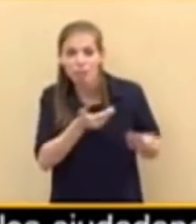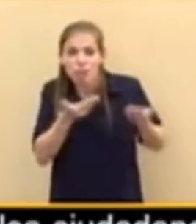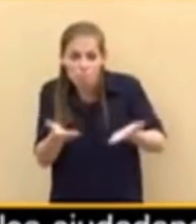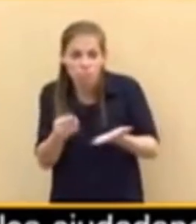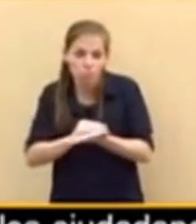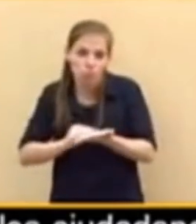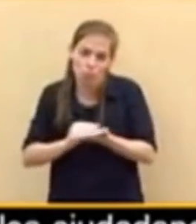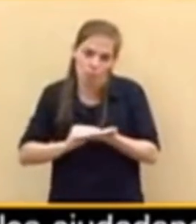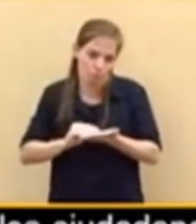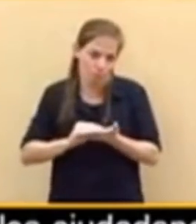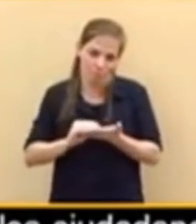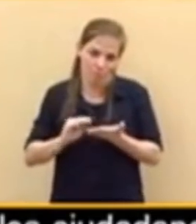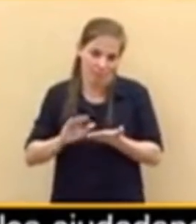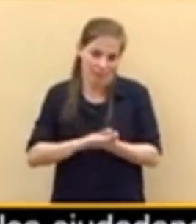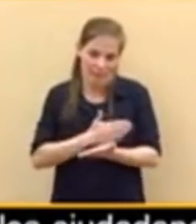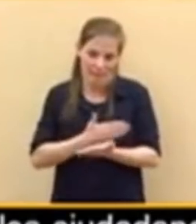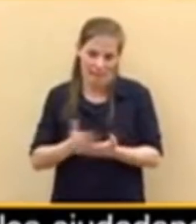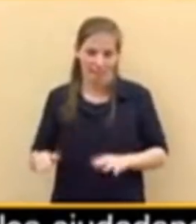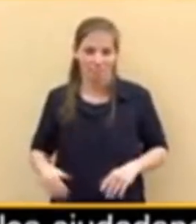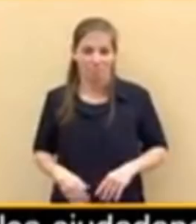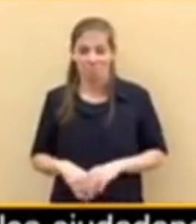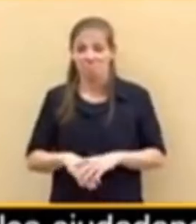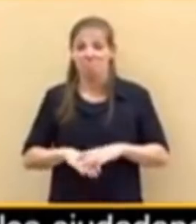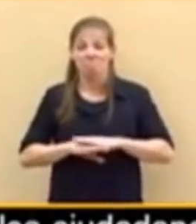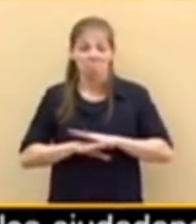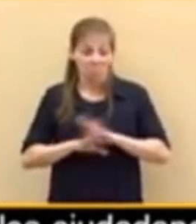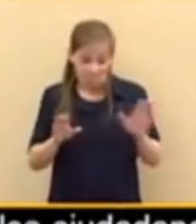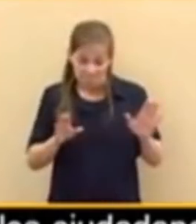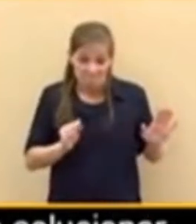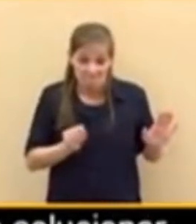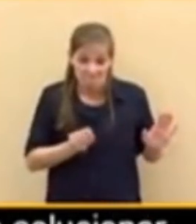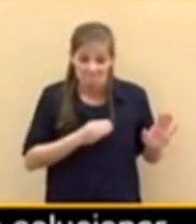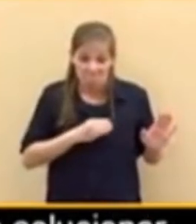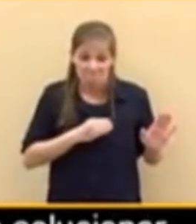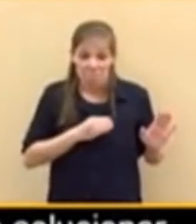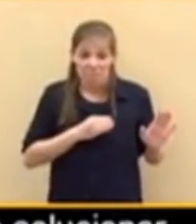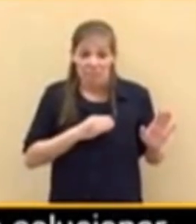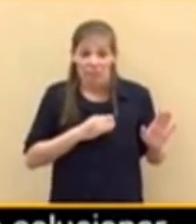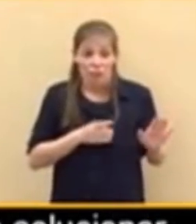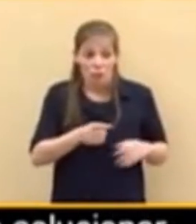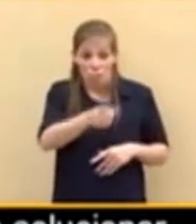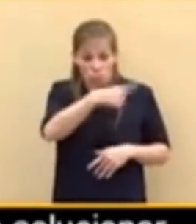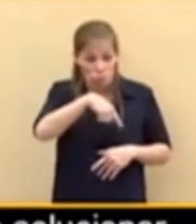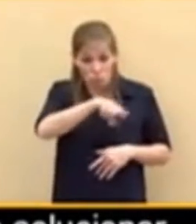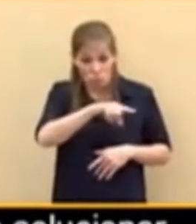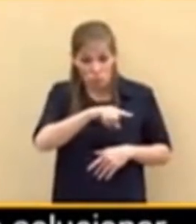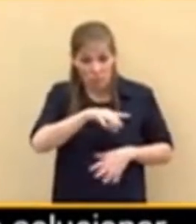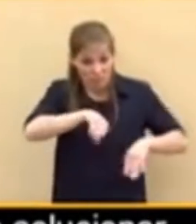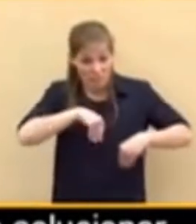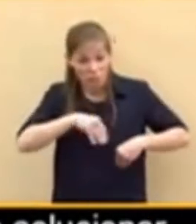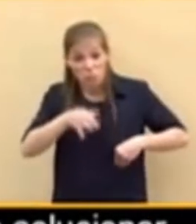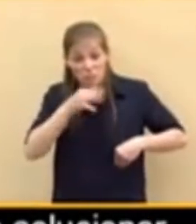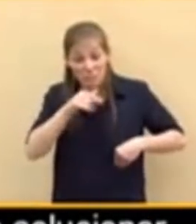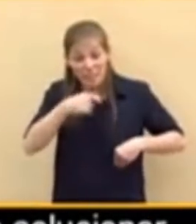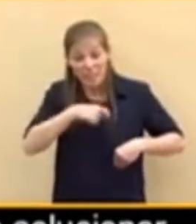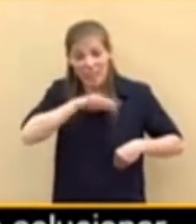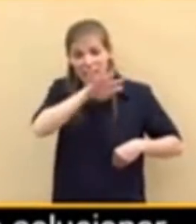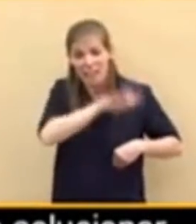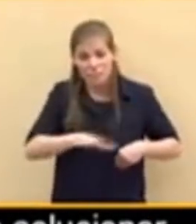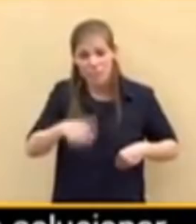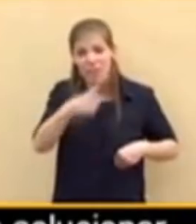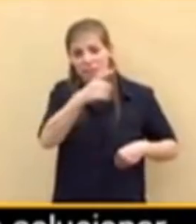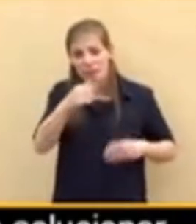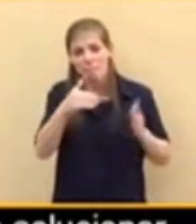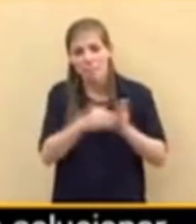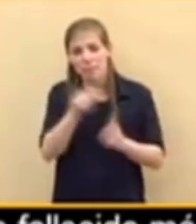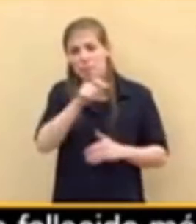España han fallecido más de 100.000 personas, con nombres y apellidos. Y lo han hecho. Y ustedes no